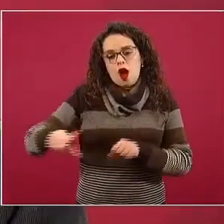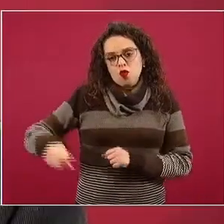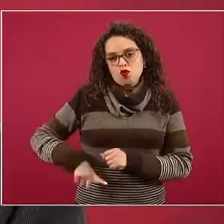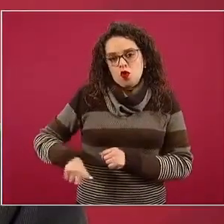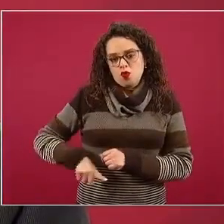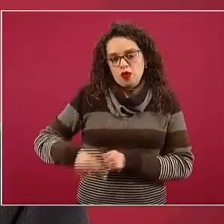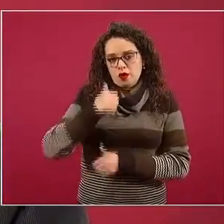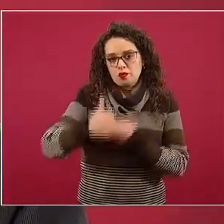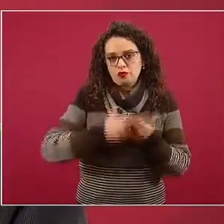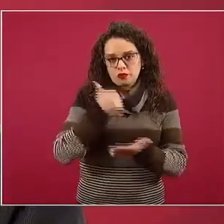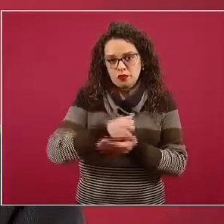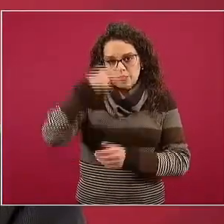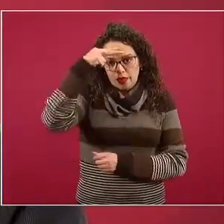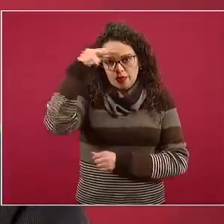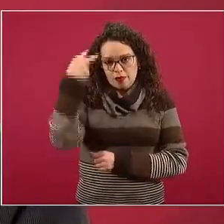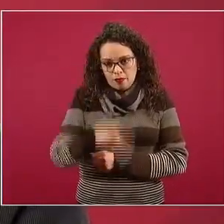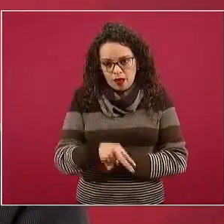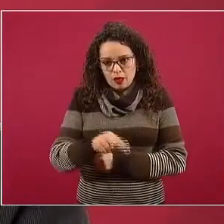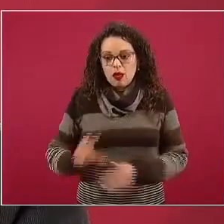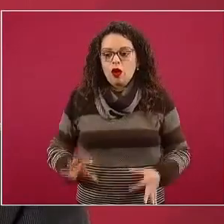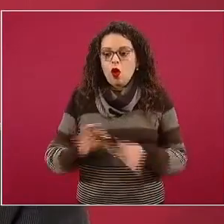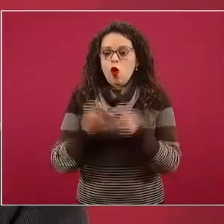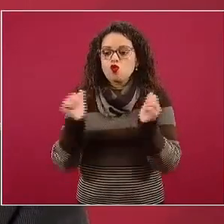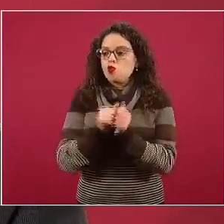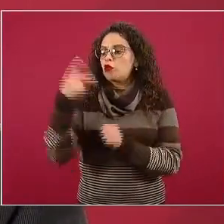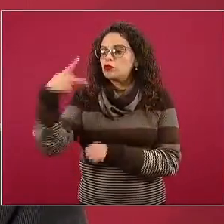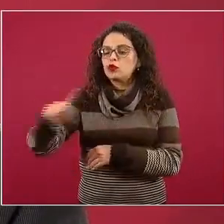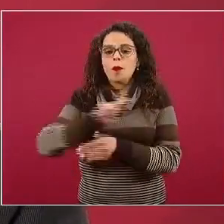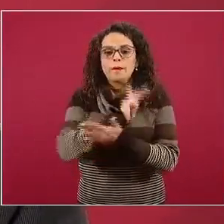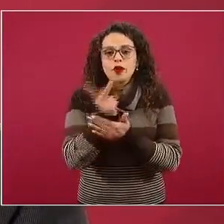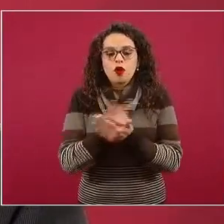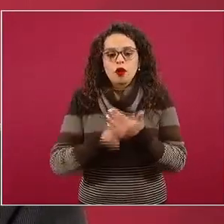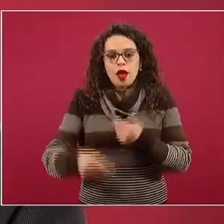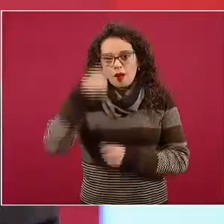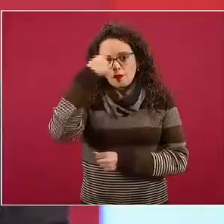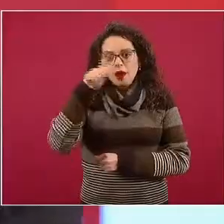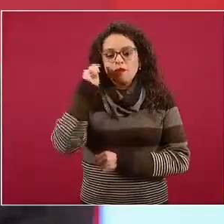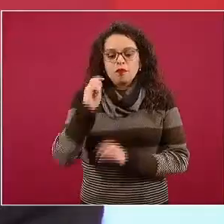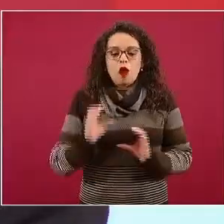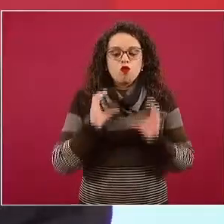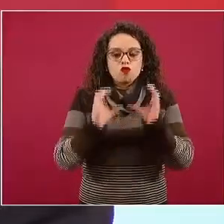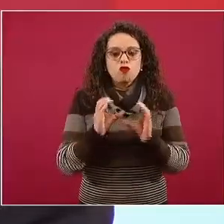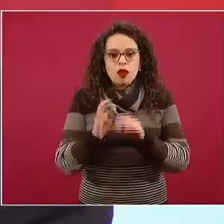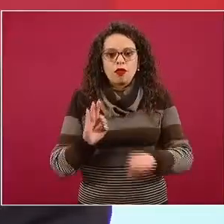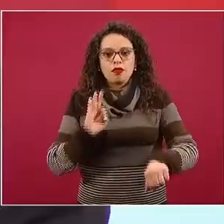su programa de detección y cuidado y resguardo.